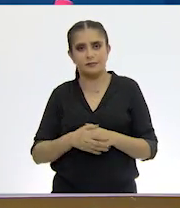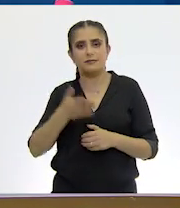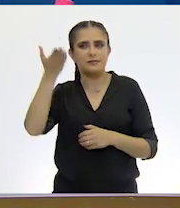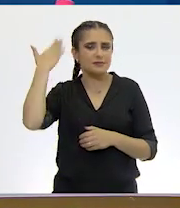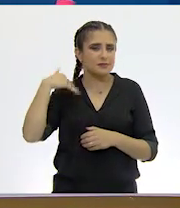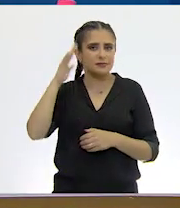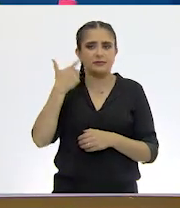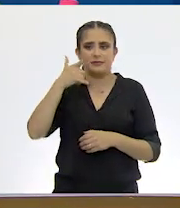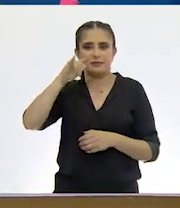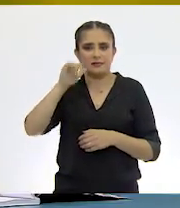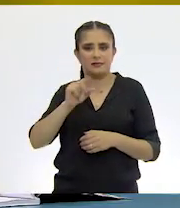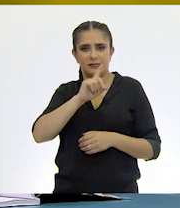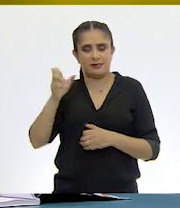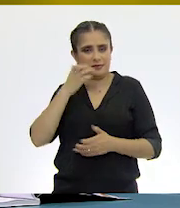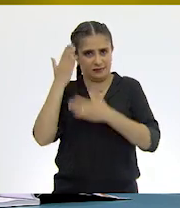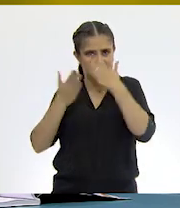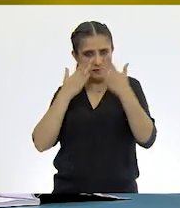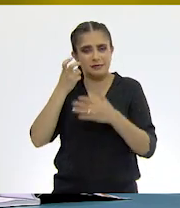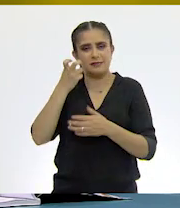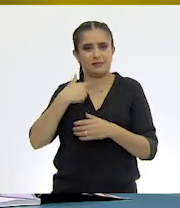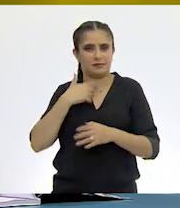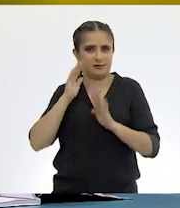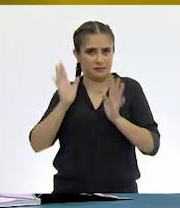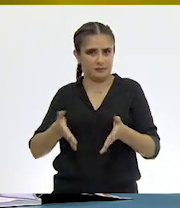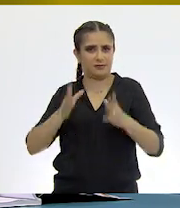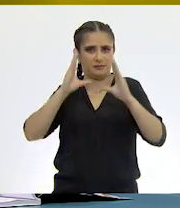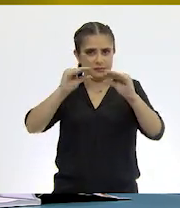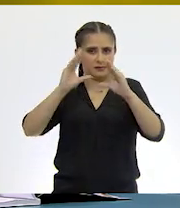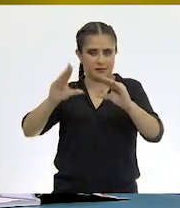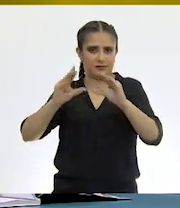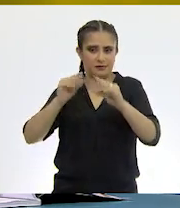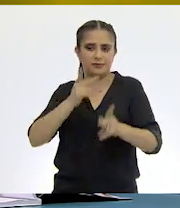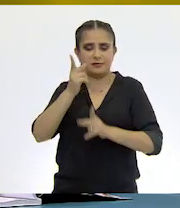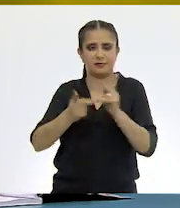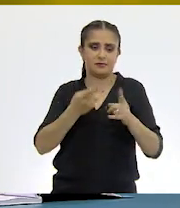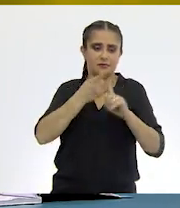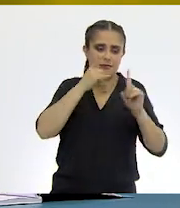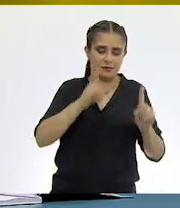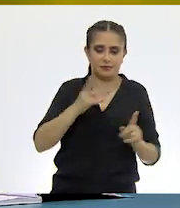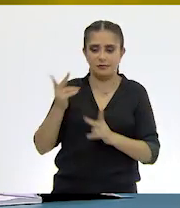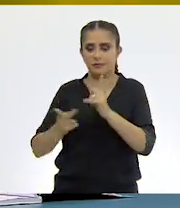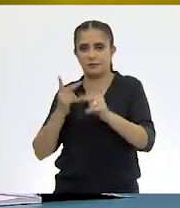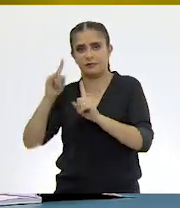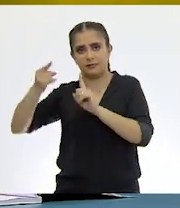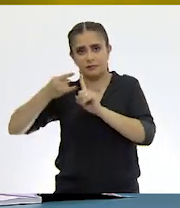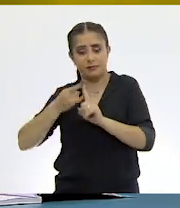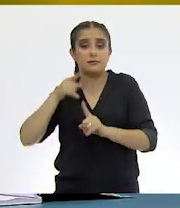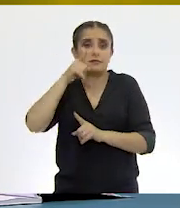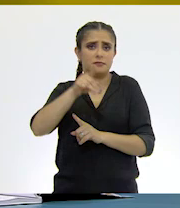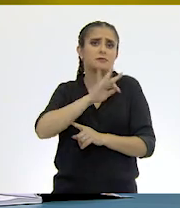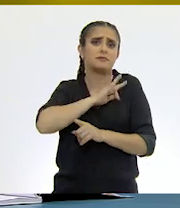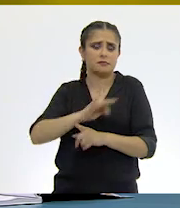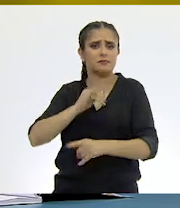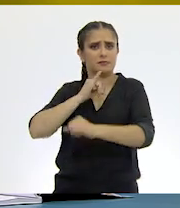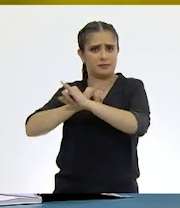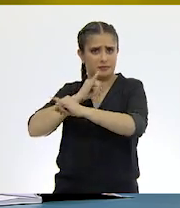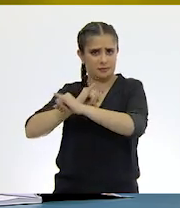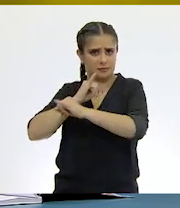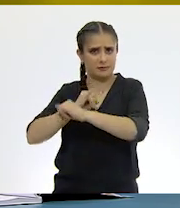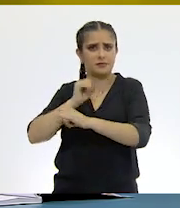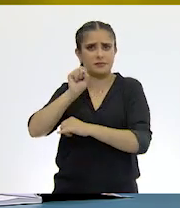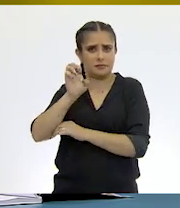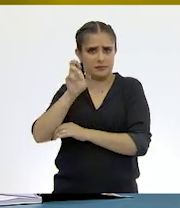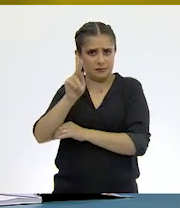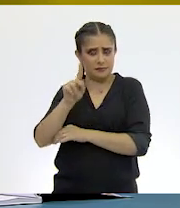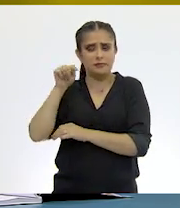guías de autoestudio y si necesitas revisar algún programa anterior de Aprende en Casa 2, también lo puedes hacer en el portal para tener